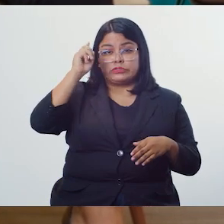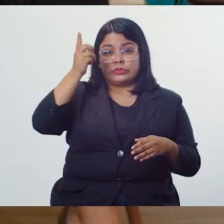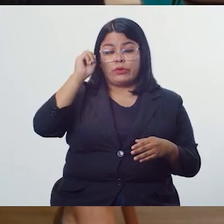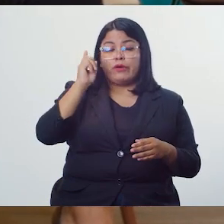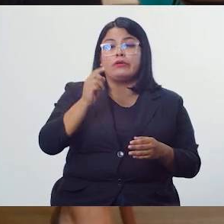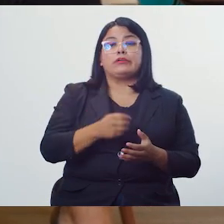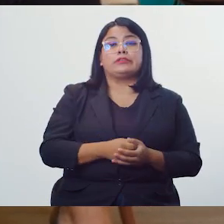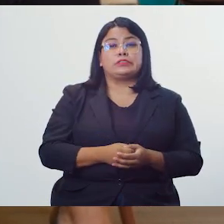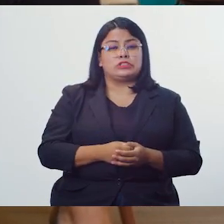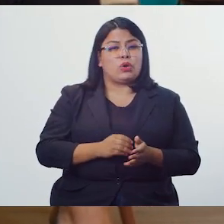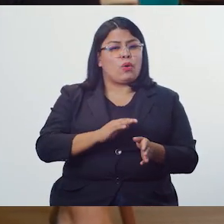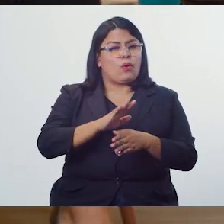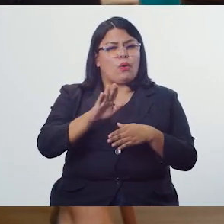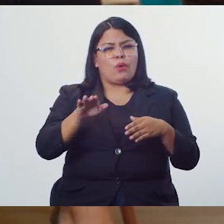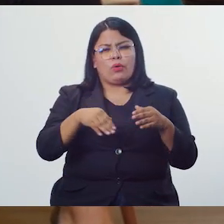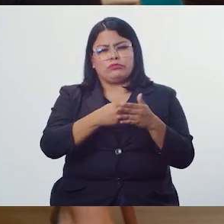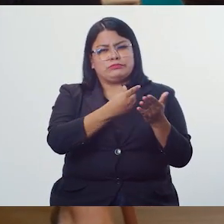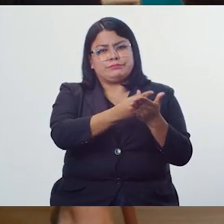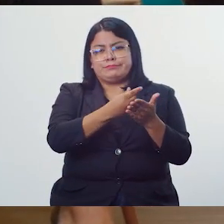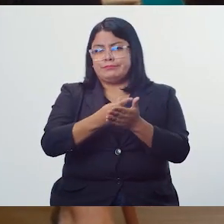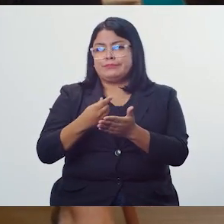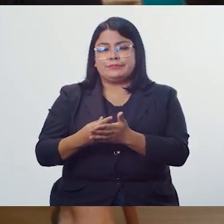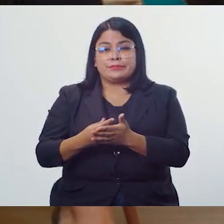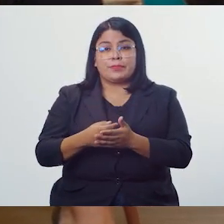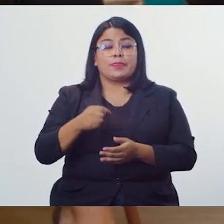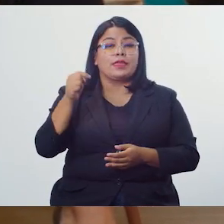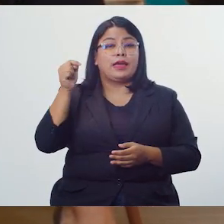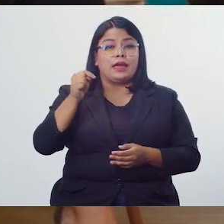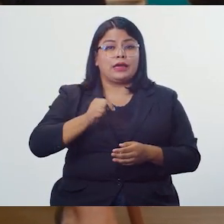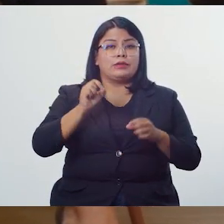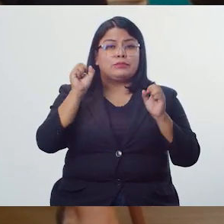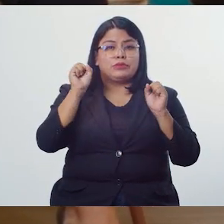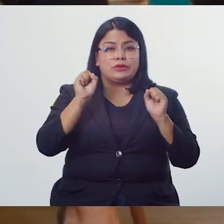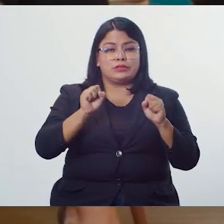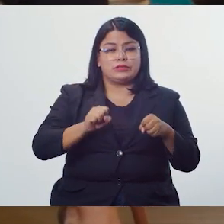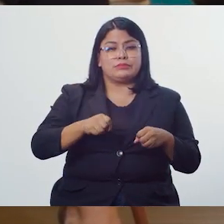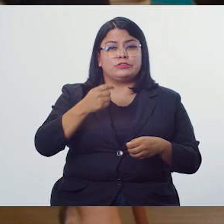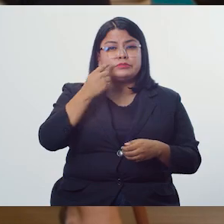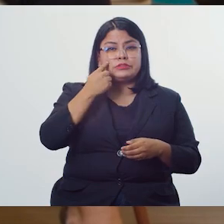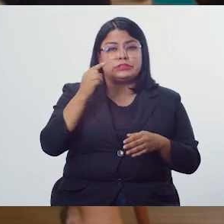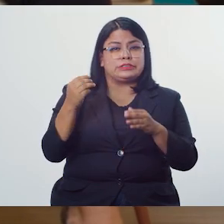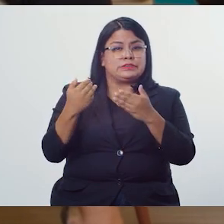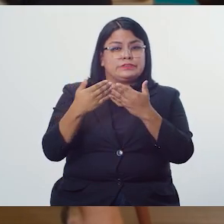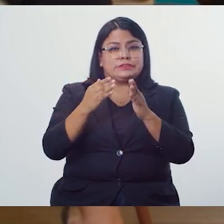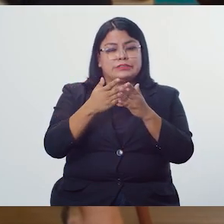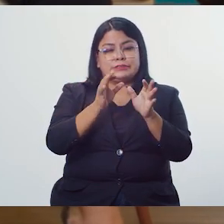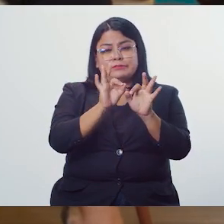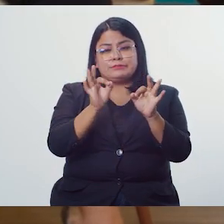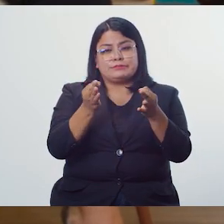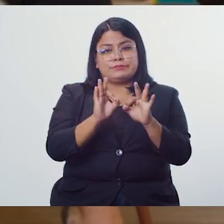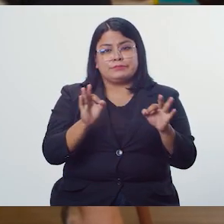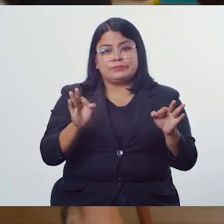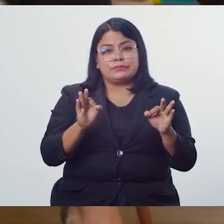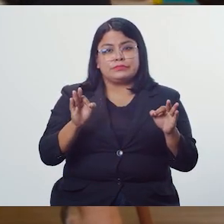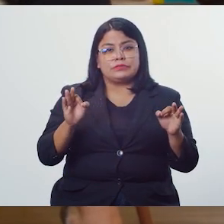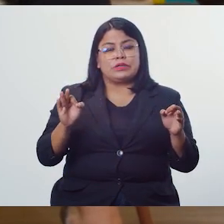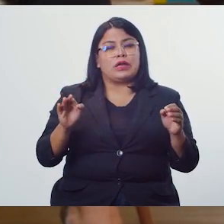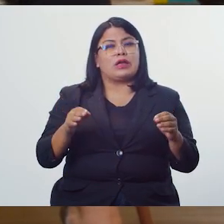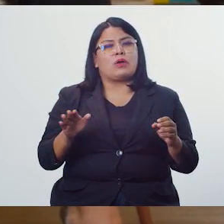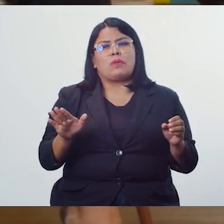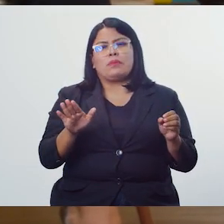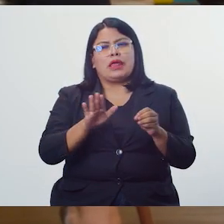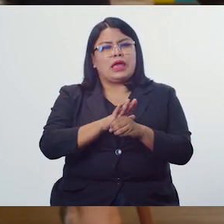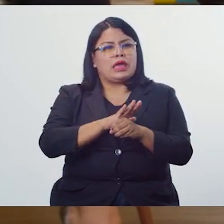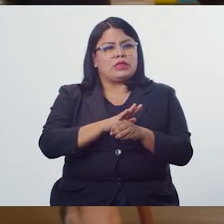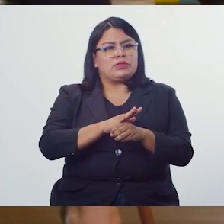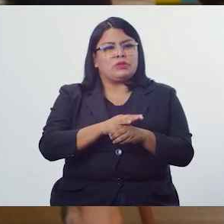maestras y maestros de todos los niveles. En esta sección podemos encontrar diversos textos, tanto universales